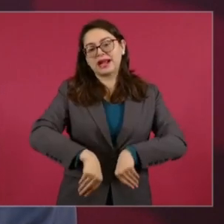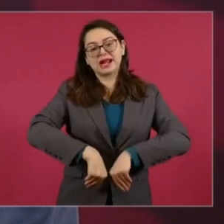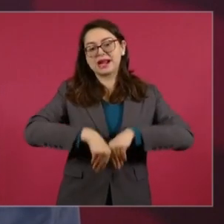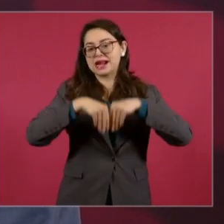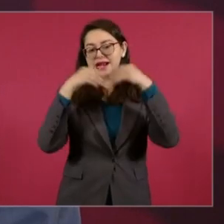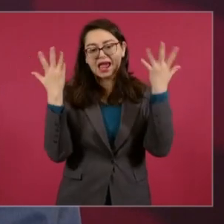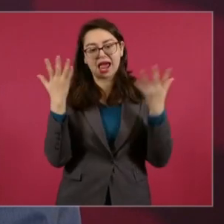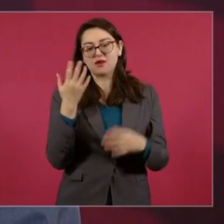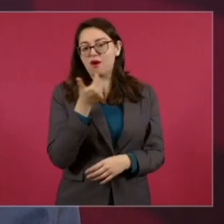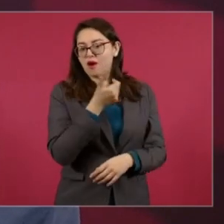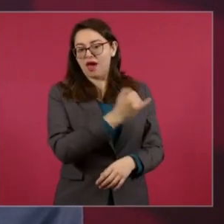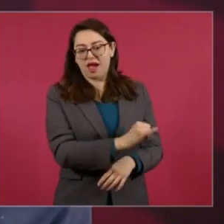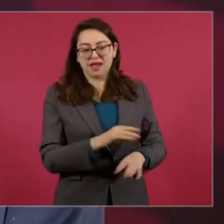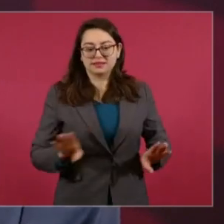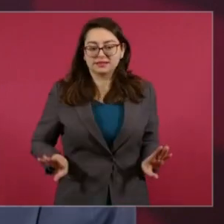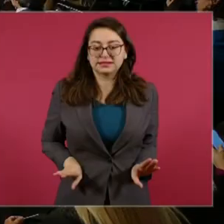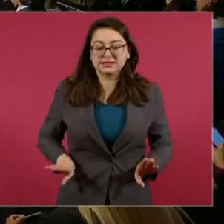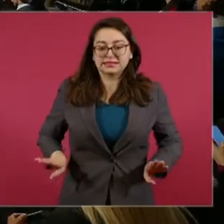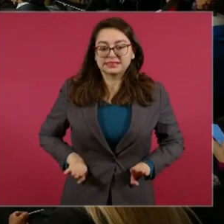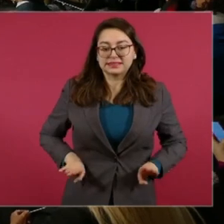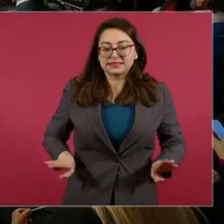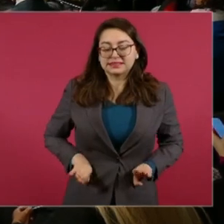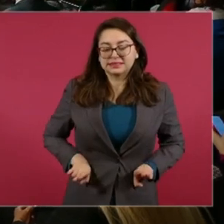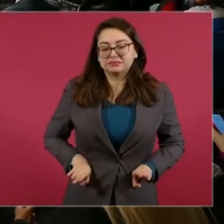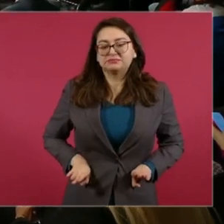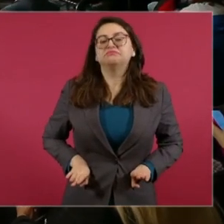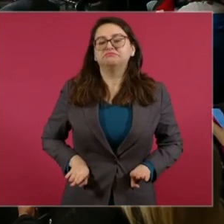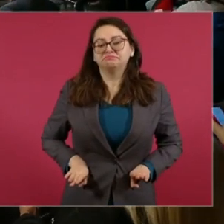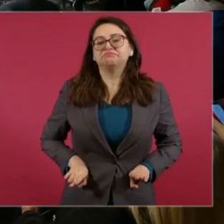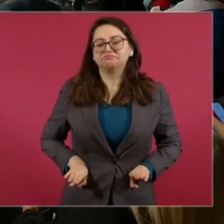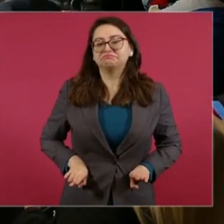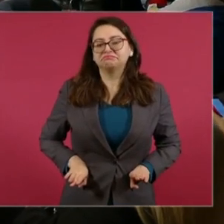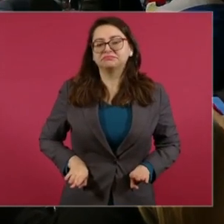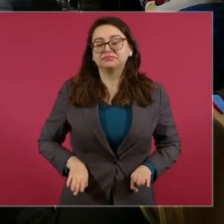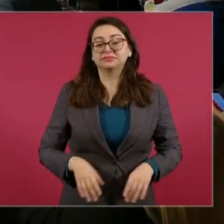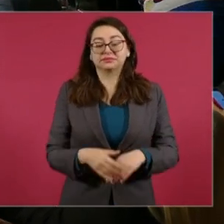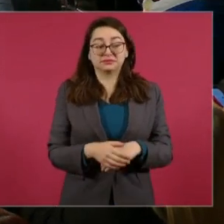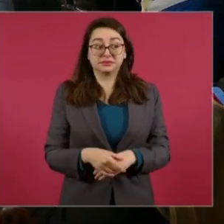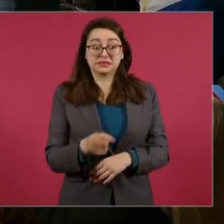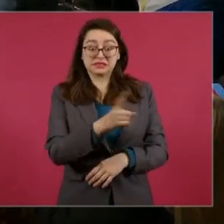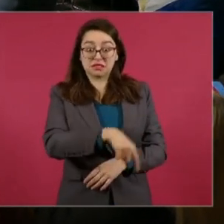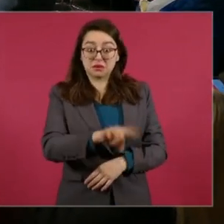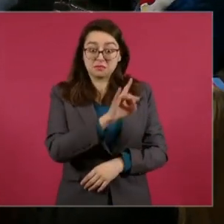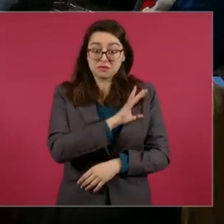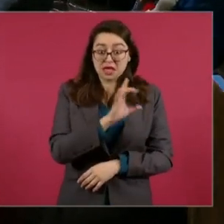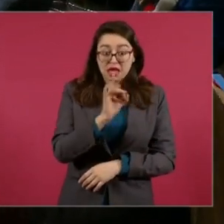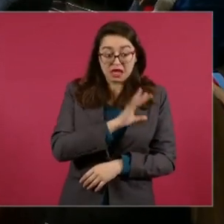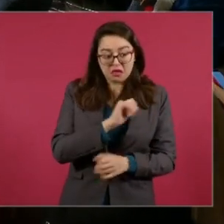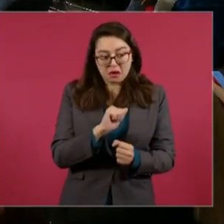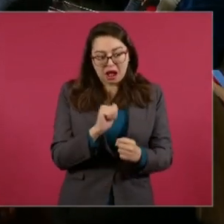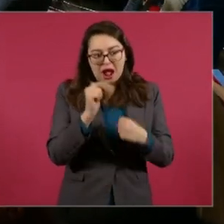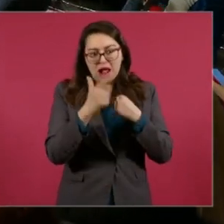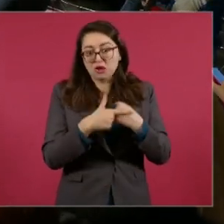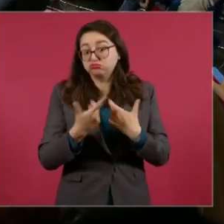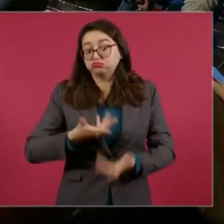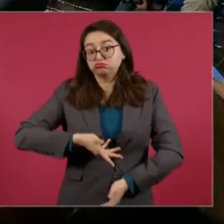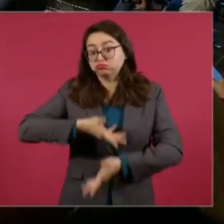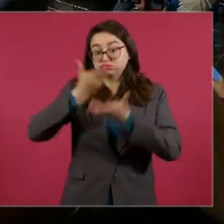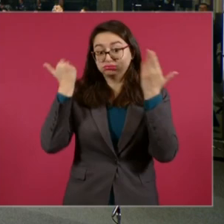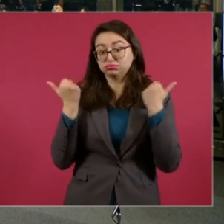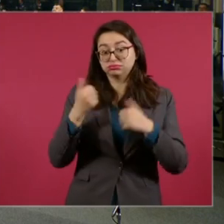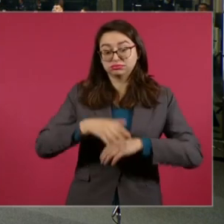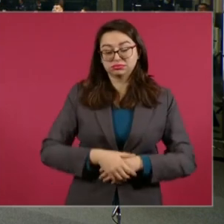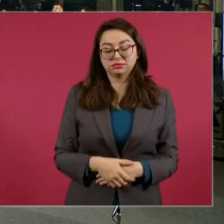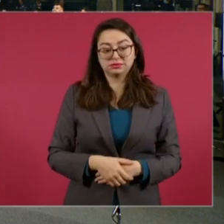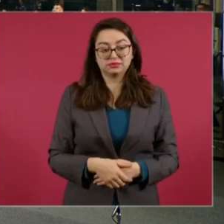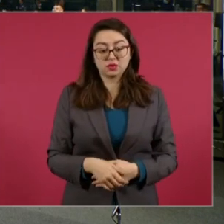electoral. No sé qué estén viendo. Hoy sale una encuesta en